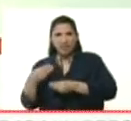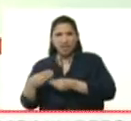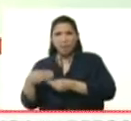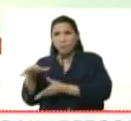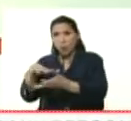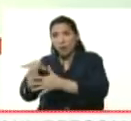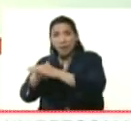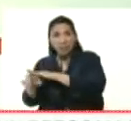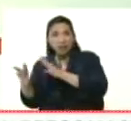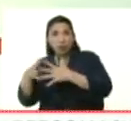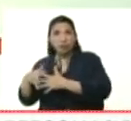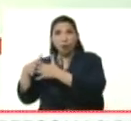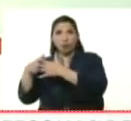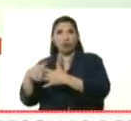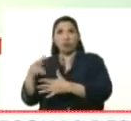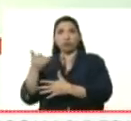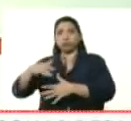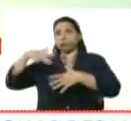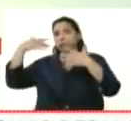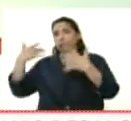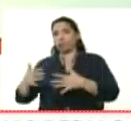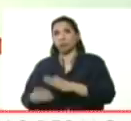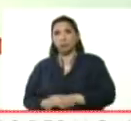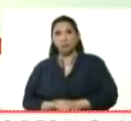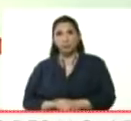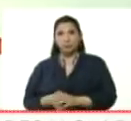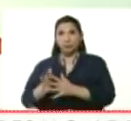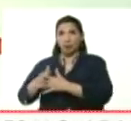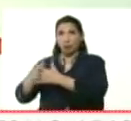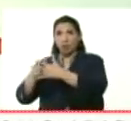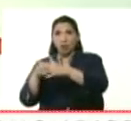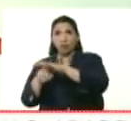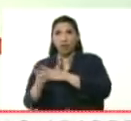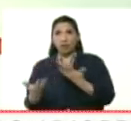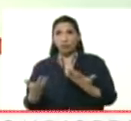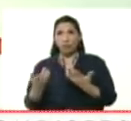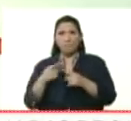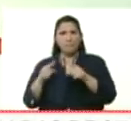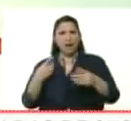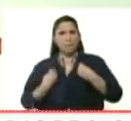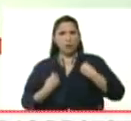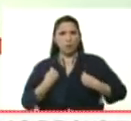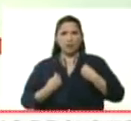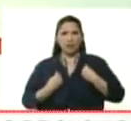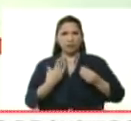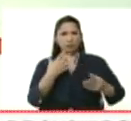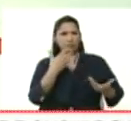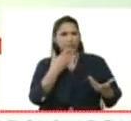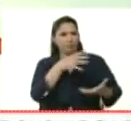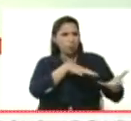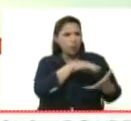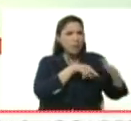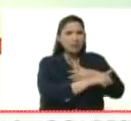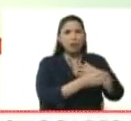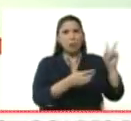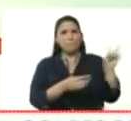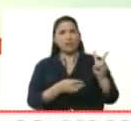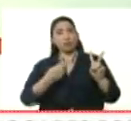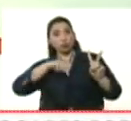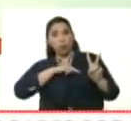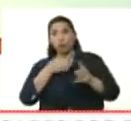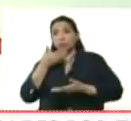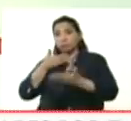Unidos. Muchísimos problemas tienen en Estados Unidos para estar preocupándose por los asuntos de Venezuela. Hemos pedido una